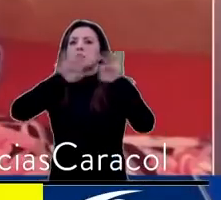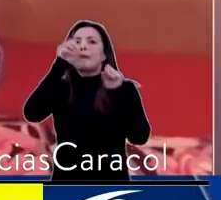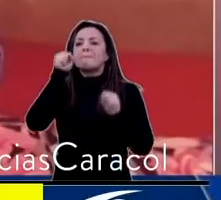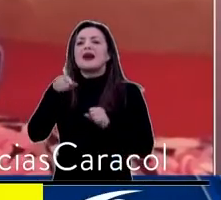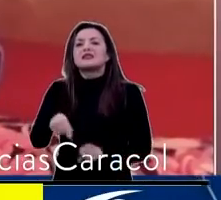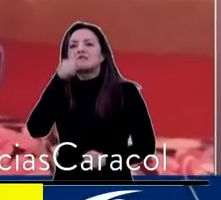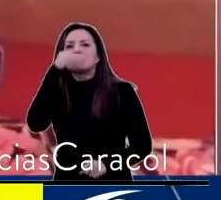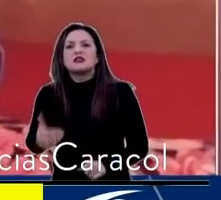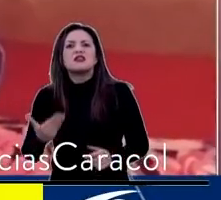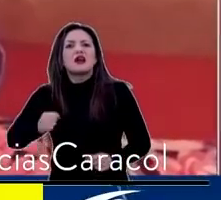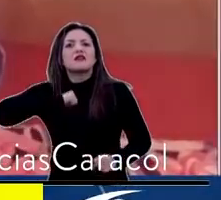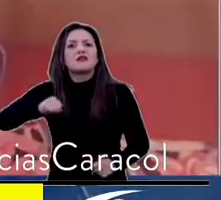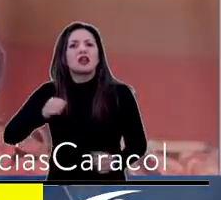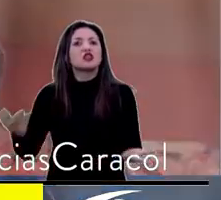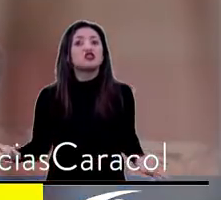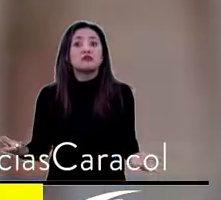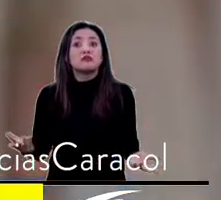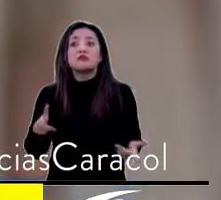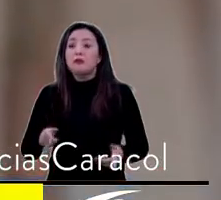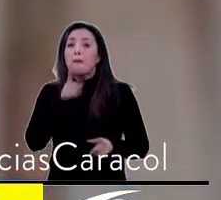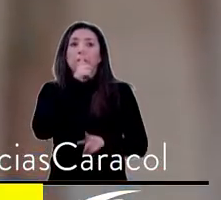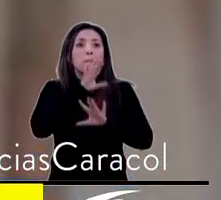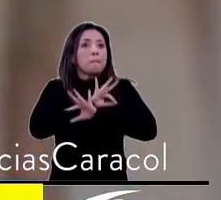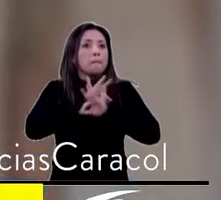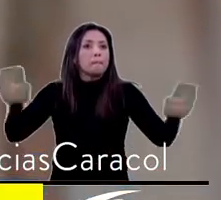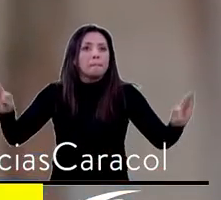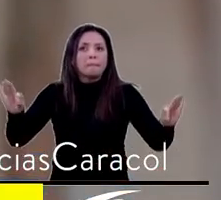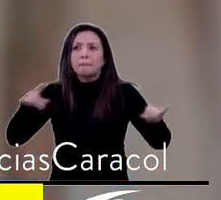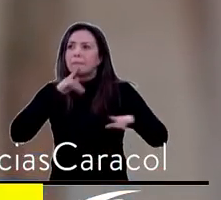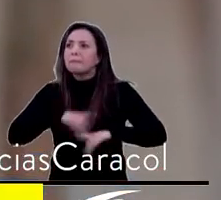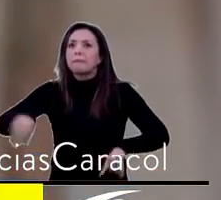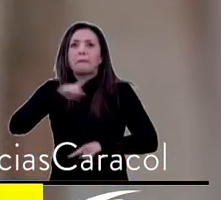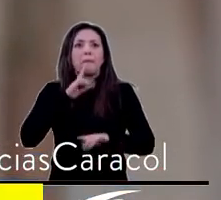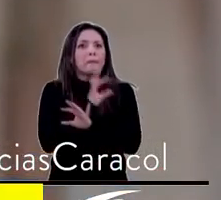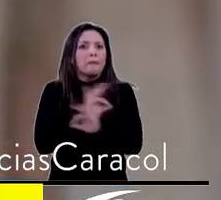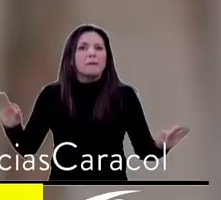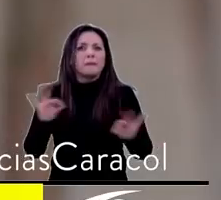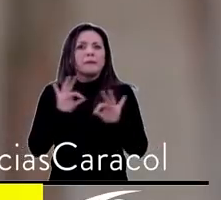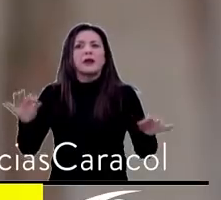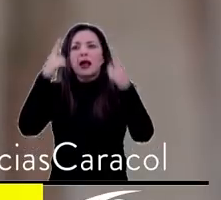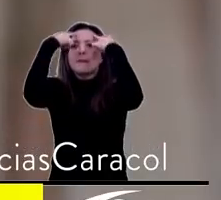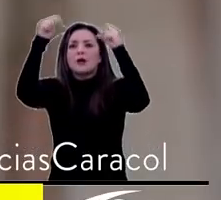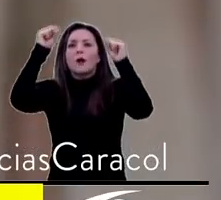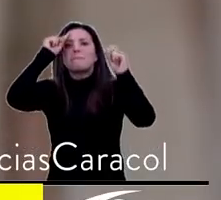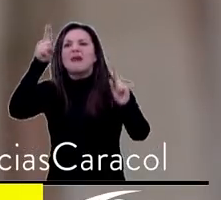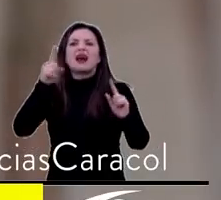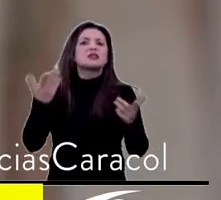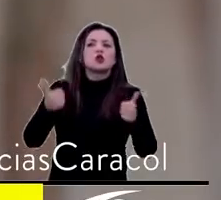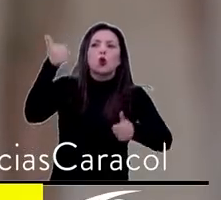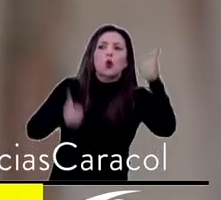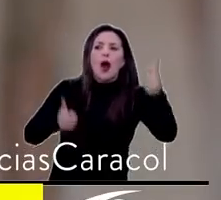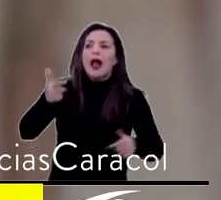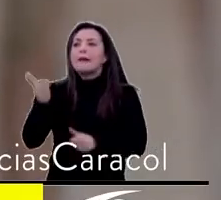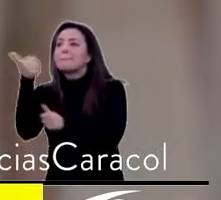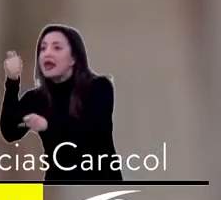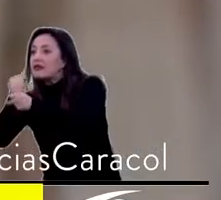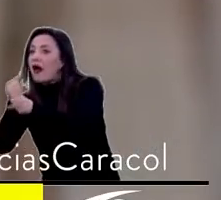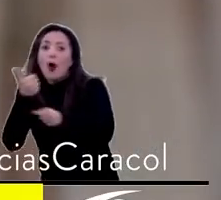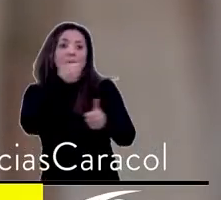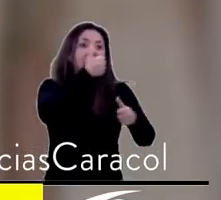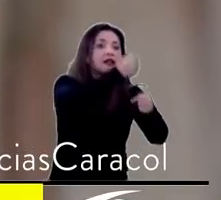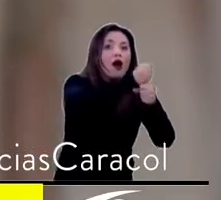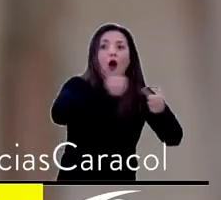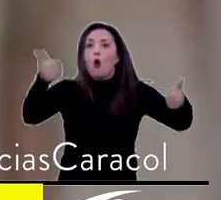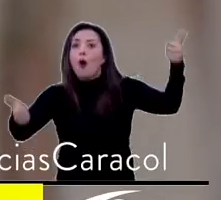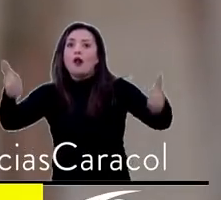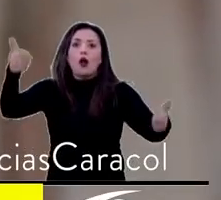Sofía, está totalmente callado, totalmente en silencio, y están preocupados por ver quién de ellos hace el trabajo bien o quién lo hace